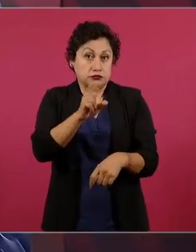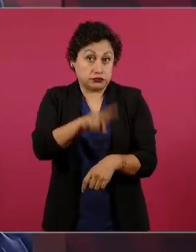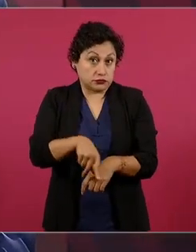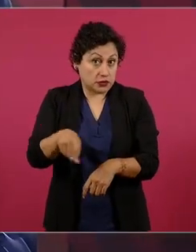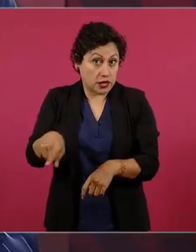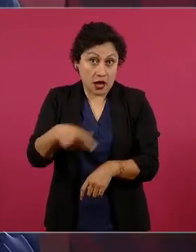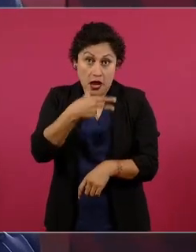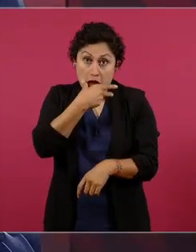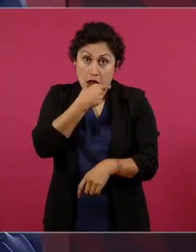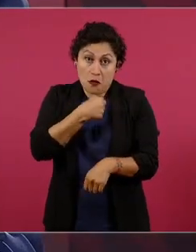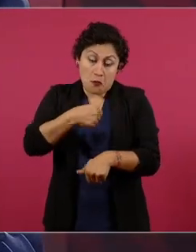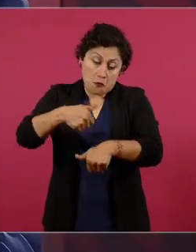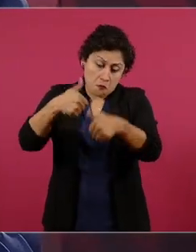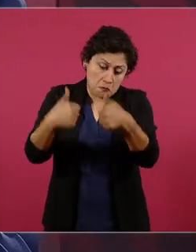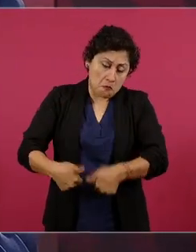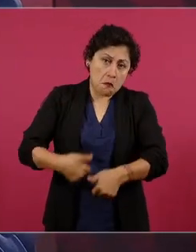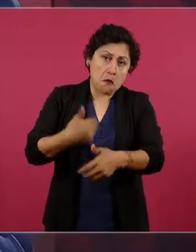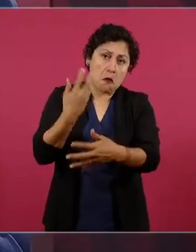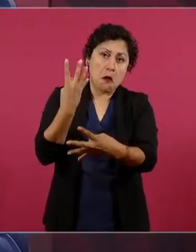enfermo,